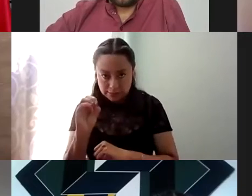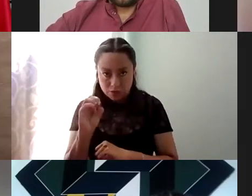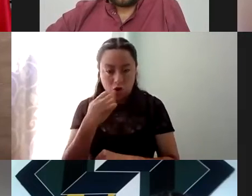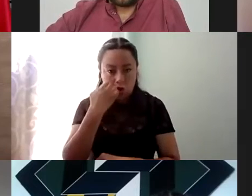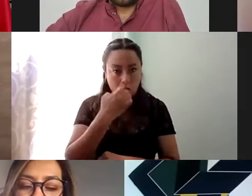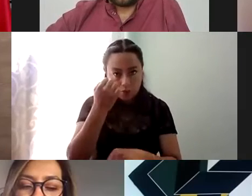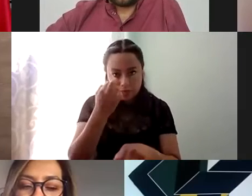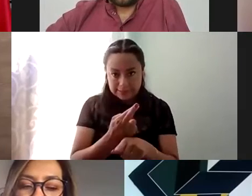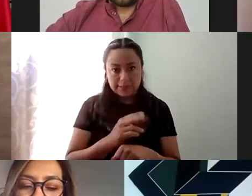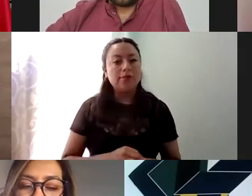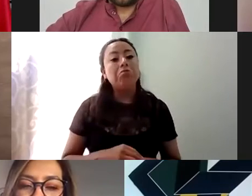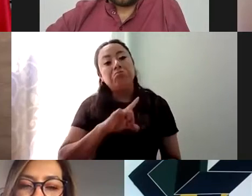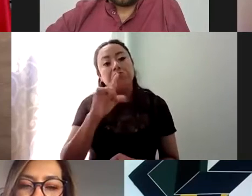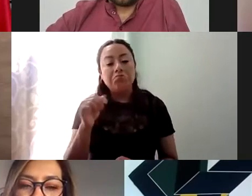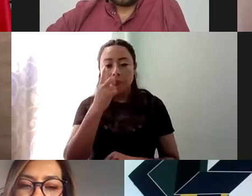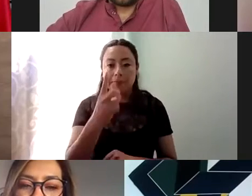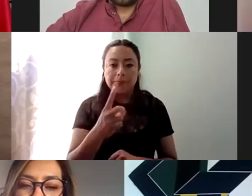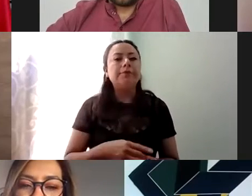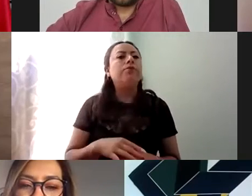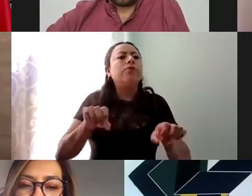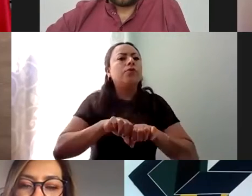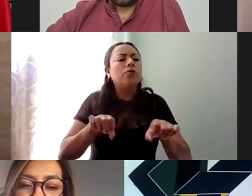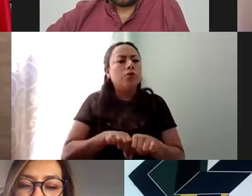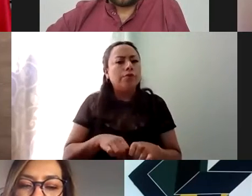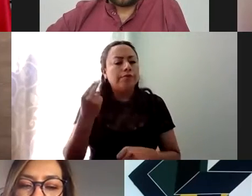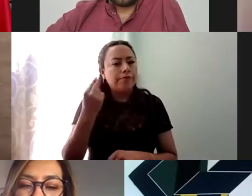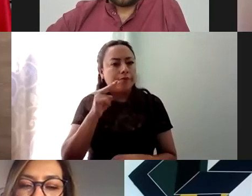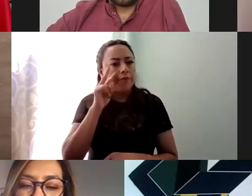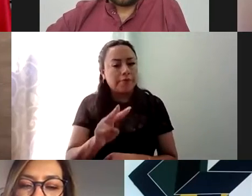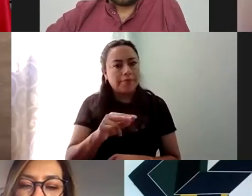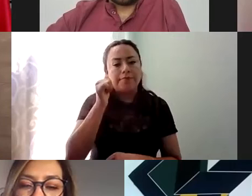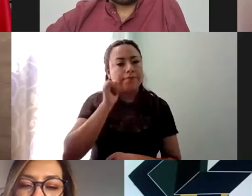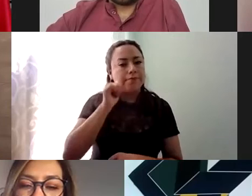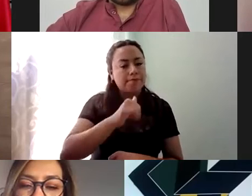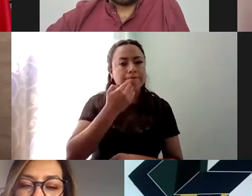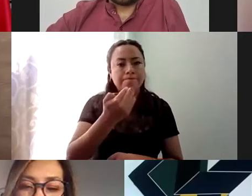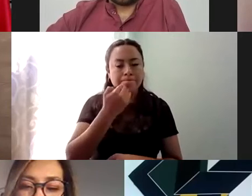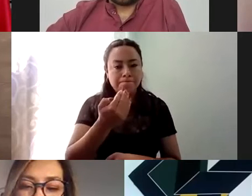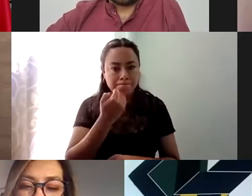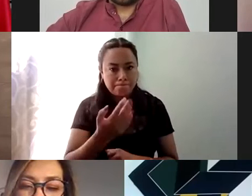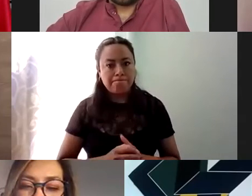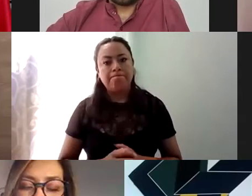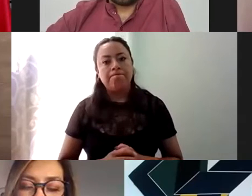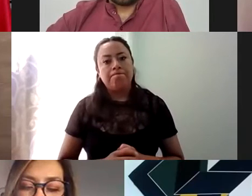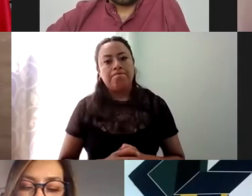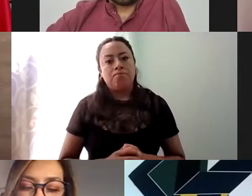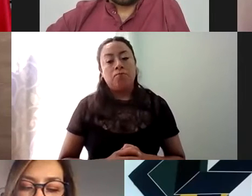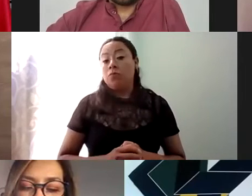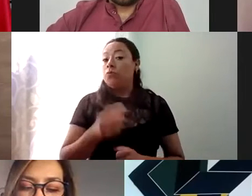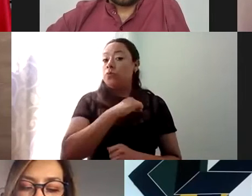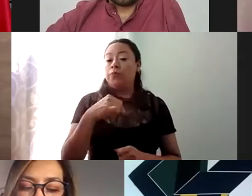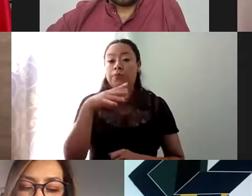pues, como sea, hay que ver que salga lo mejor posible. Y entonces, pues, tuvimos un grupo de niños